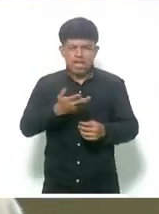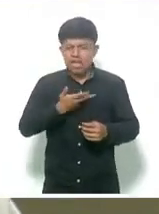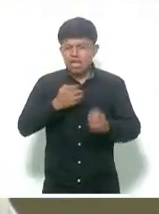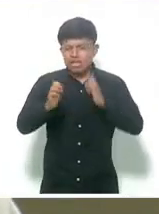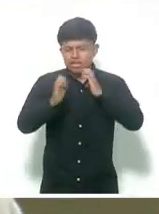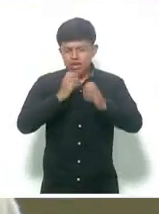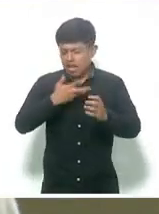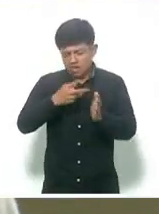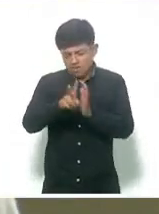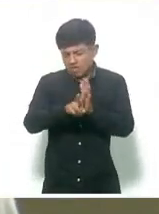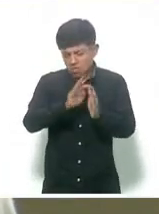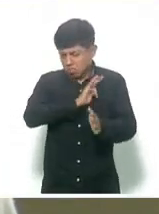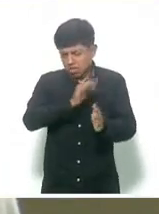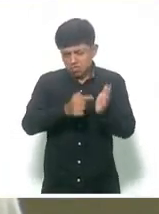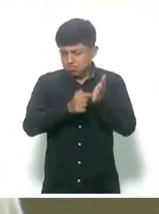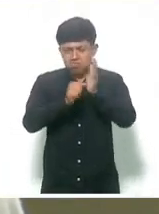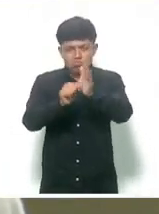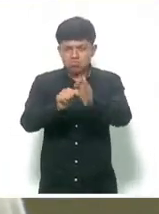que hice